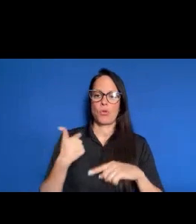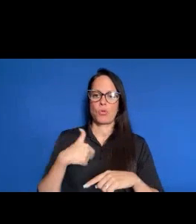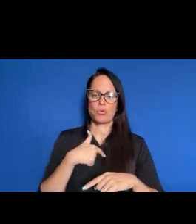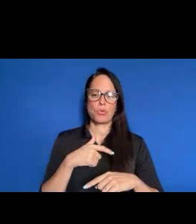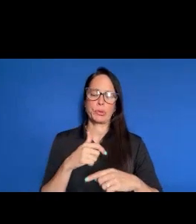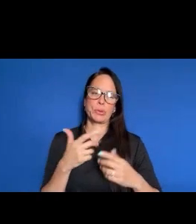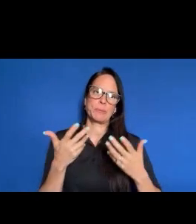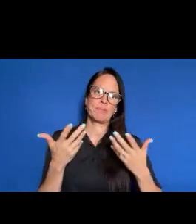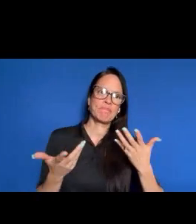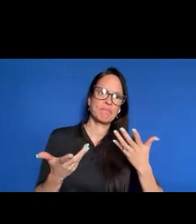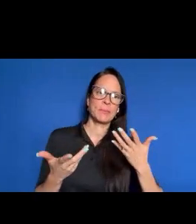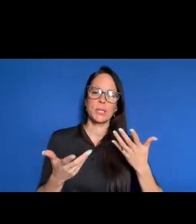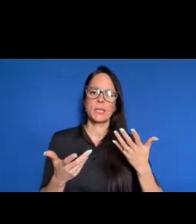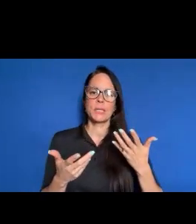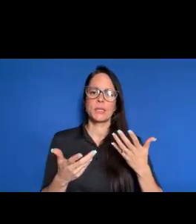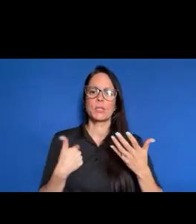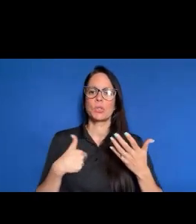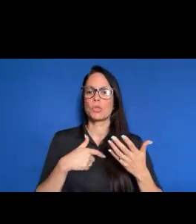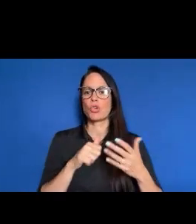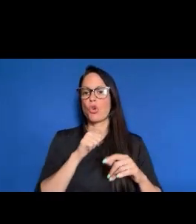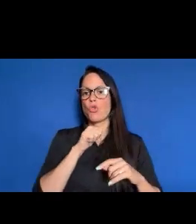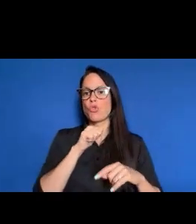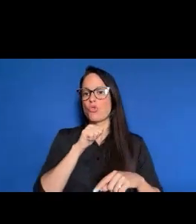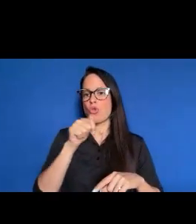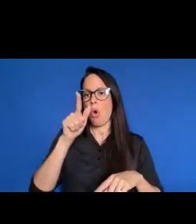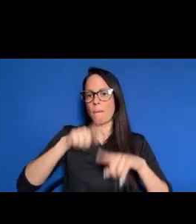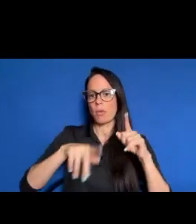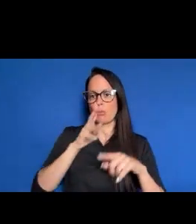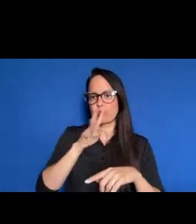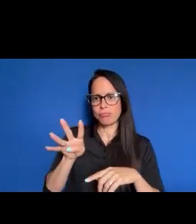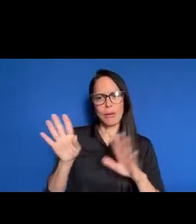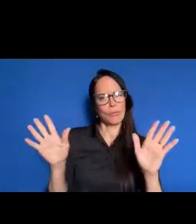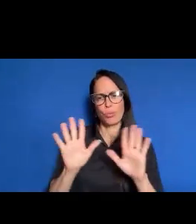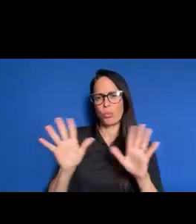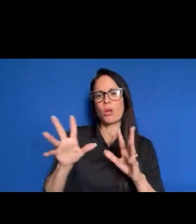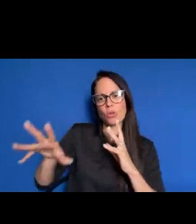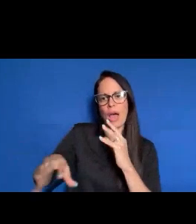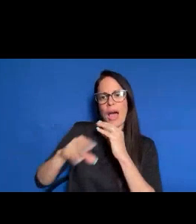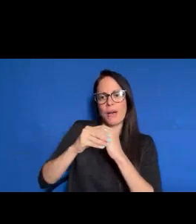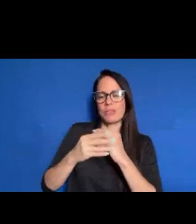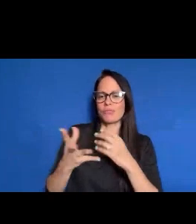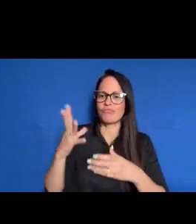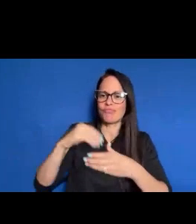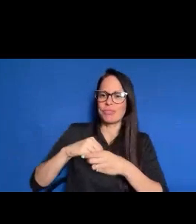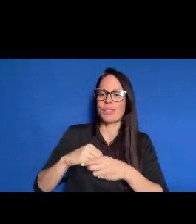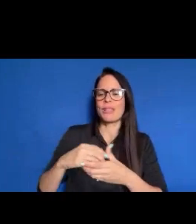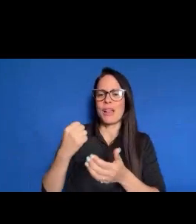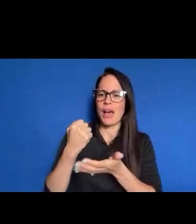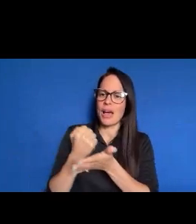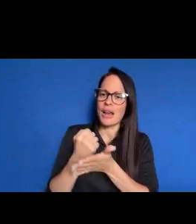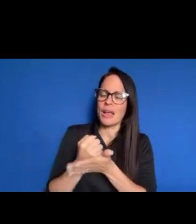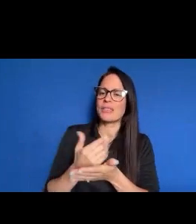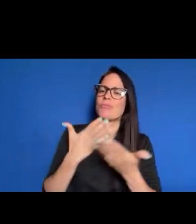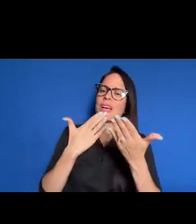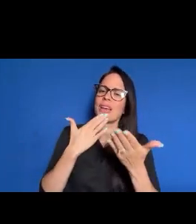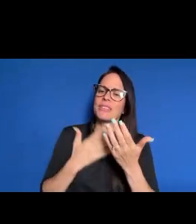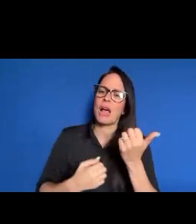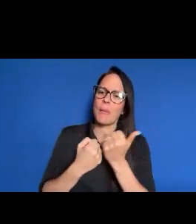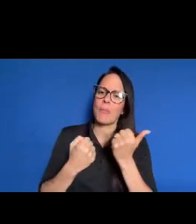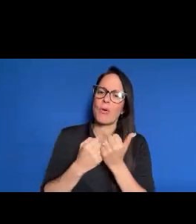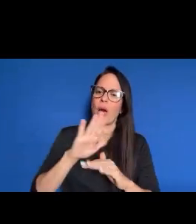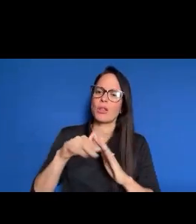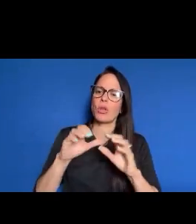que hacernos indiferentes, sino que nos sumamos, ¿verdad?, y estamos ahí apoyando. Así que muchas gracias para todo el equipo que ha participado.